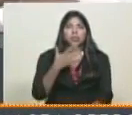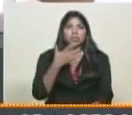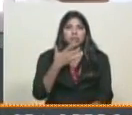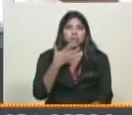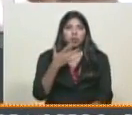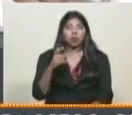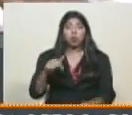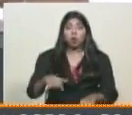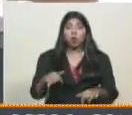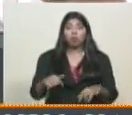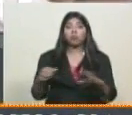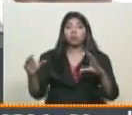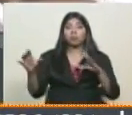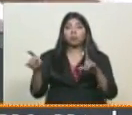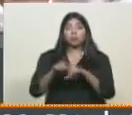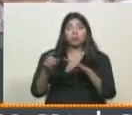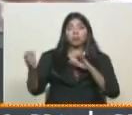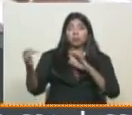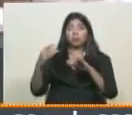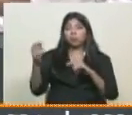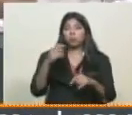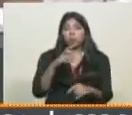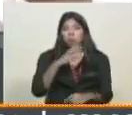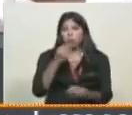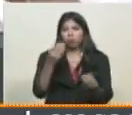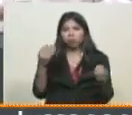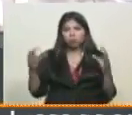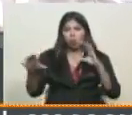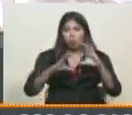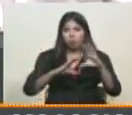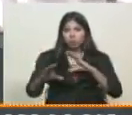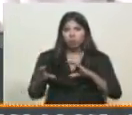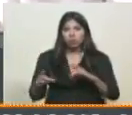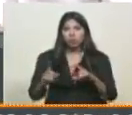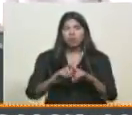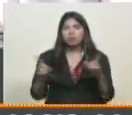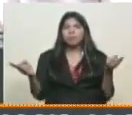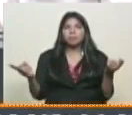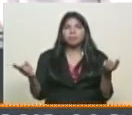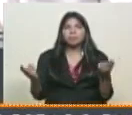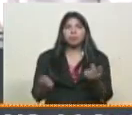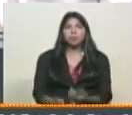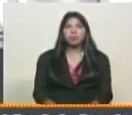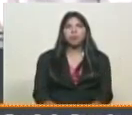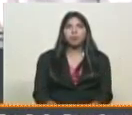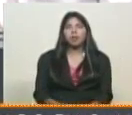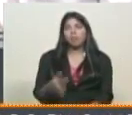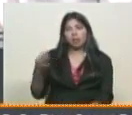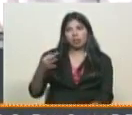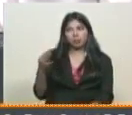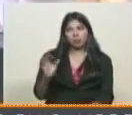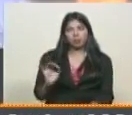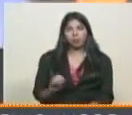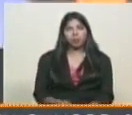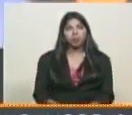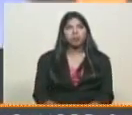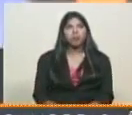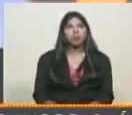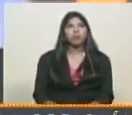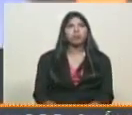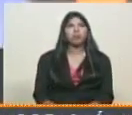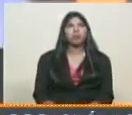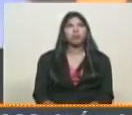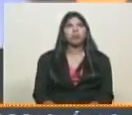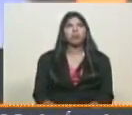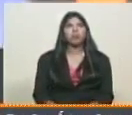comunicación el sentido la construcción para explicar lo que pasa es central ciertamente marco bueno quisiera aprovechar estos minutos